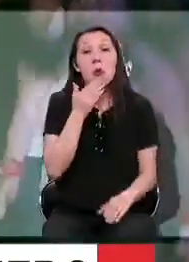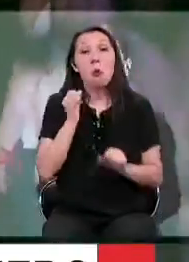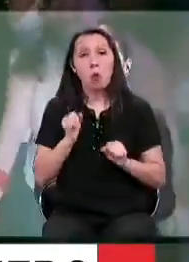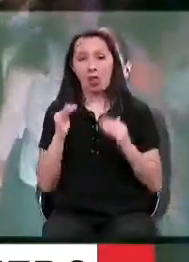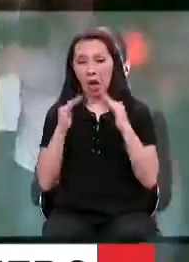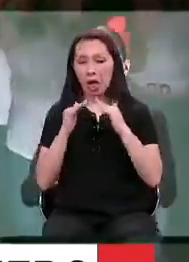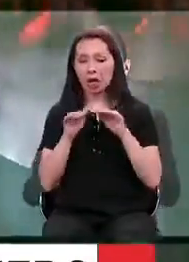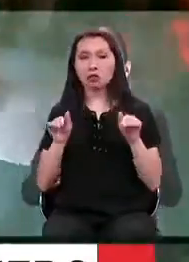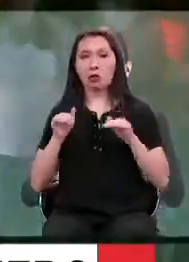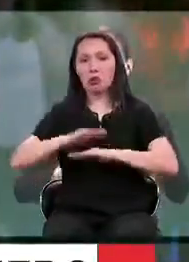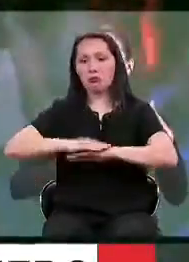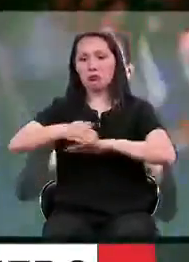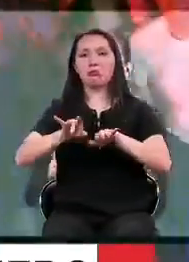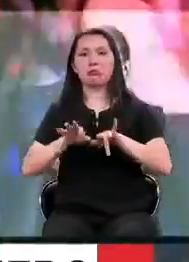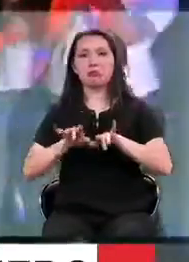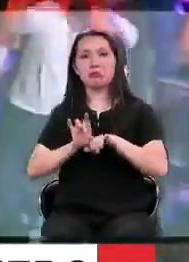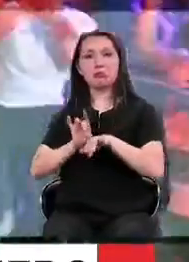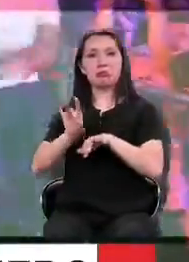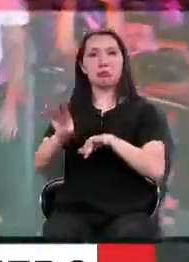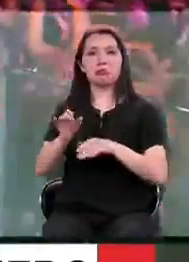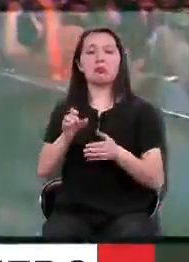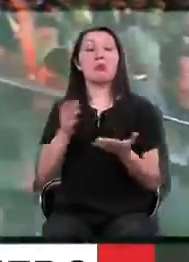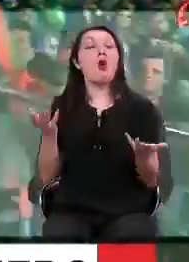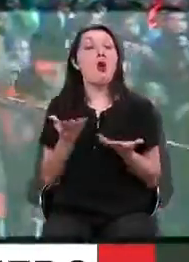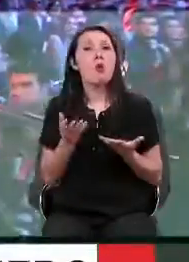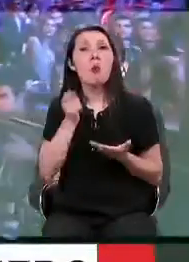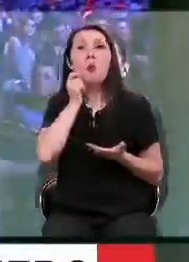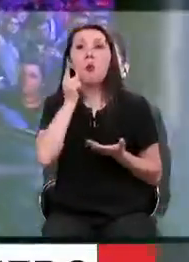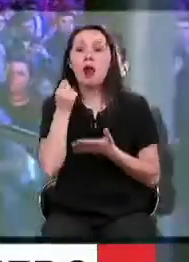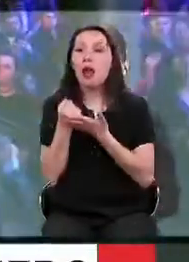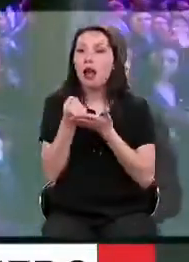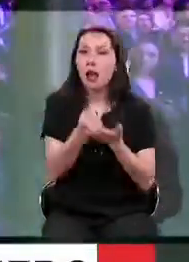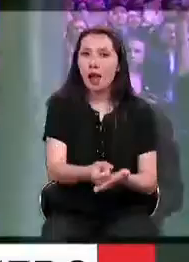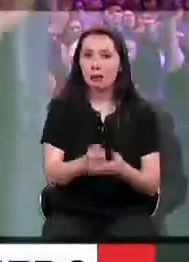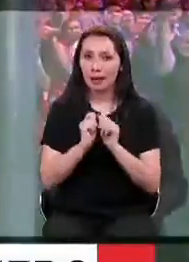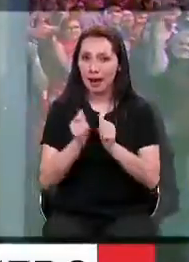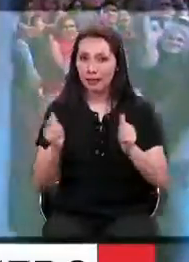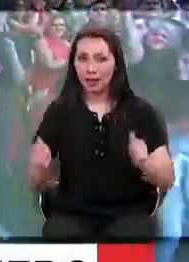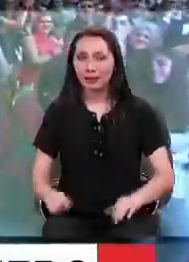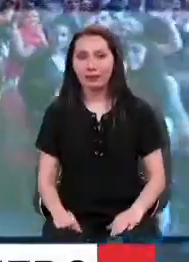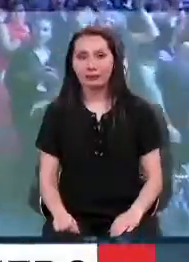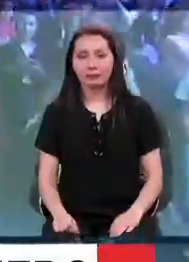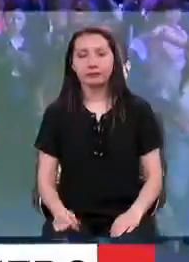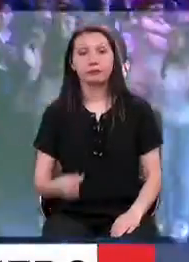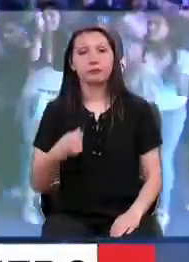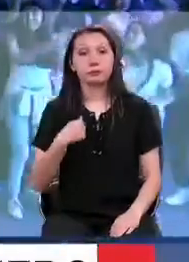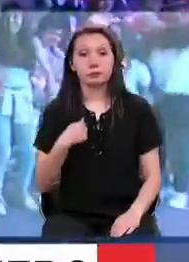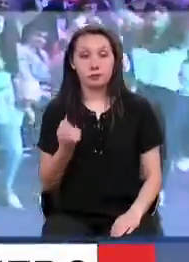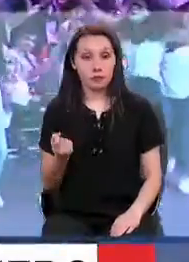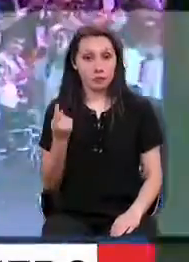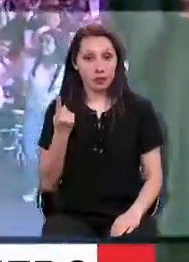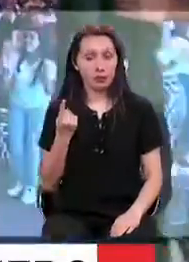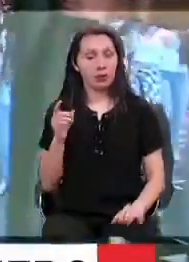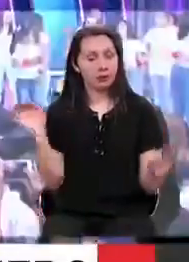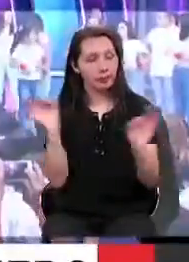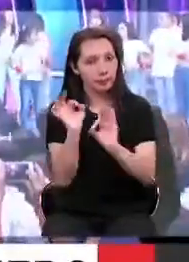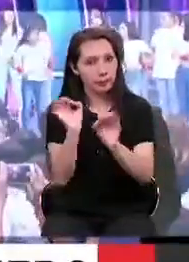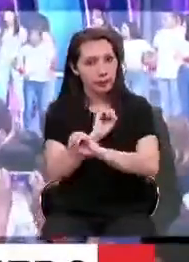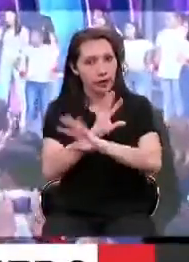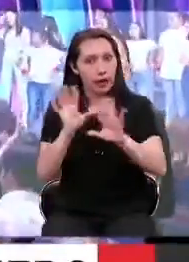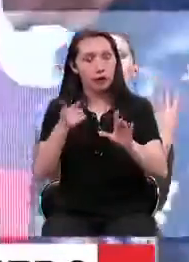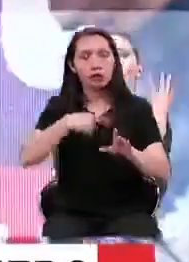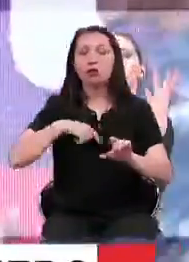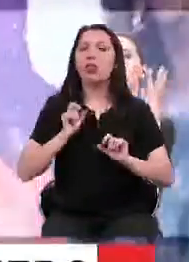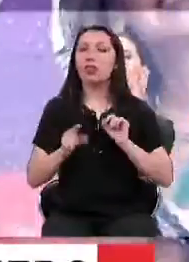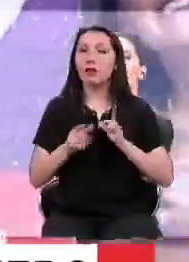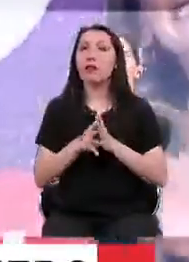a través de otras plataformas. Recordemos cuáles son esas plataformas para poder aportar también a la campaña. Bueno, yo primero tengo que aclarar que nosotros